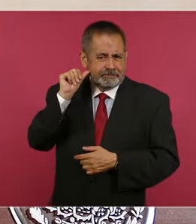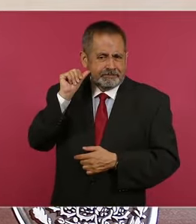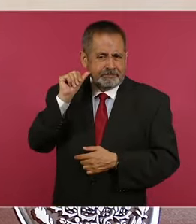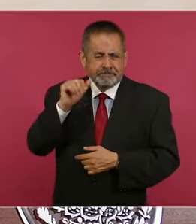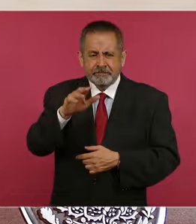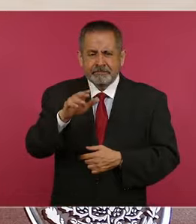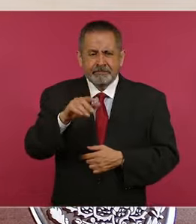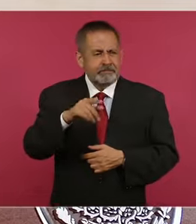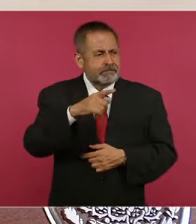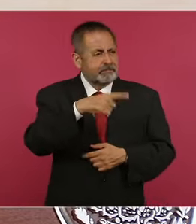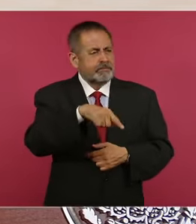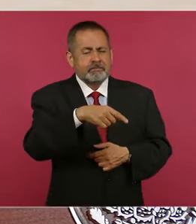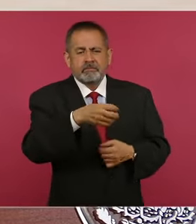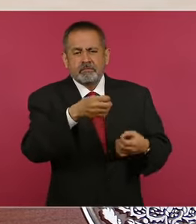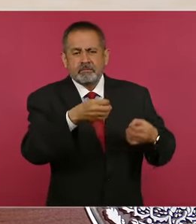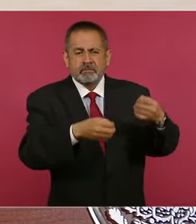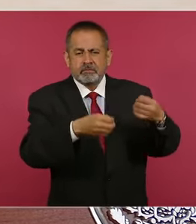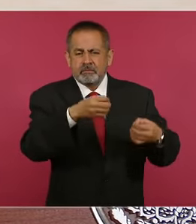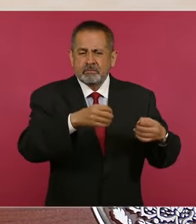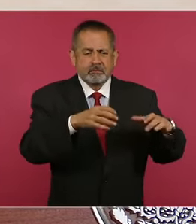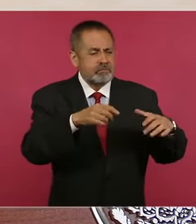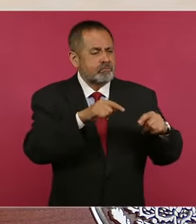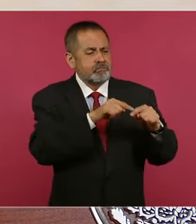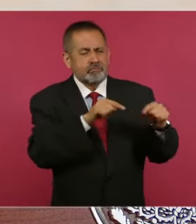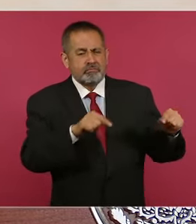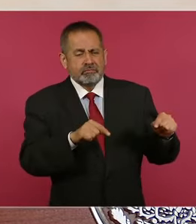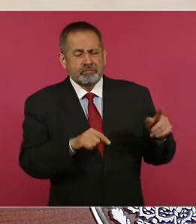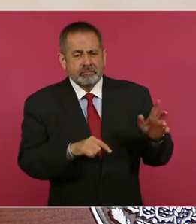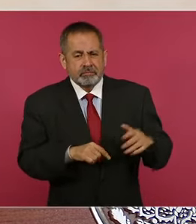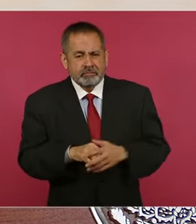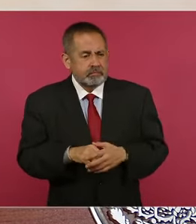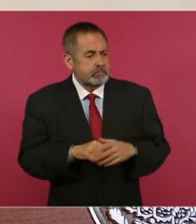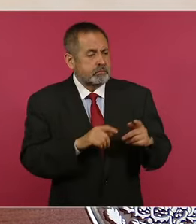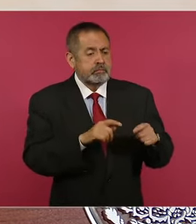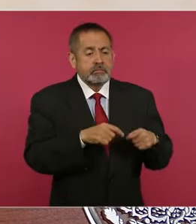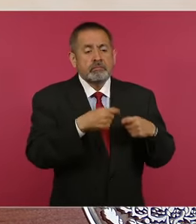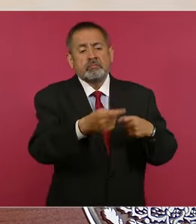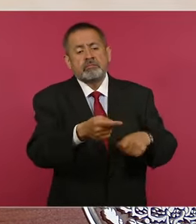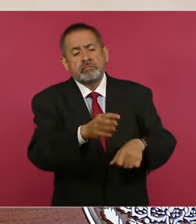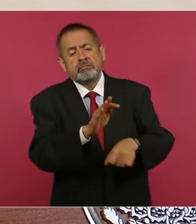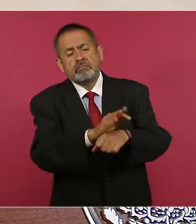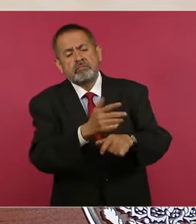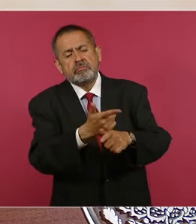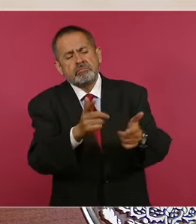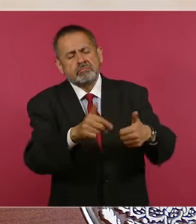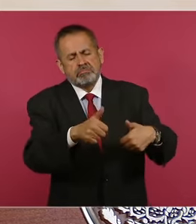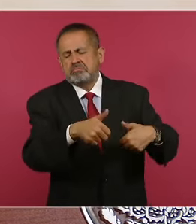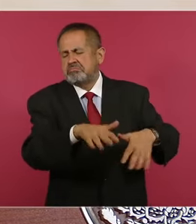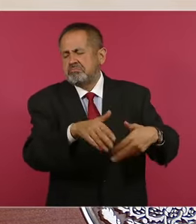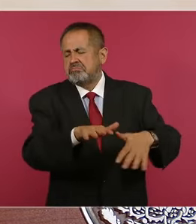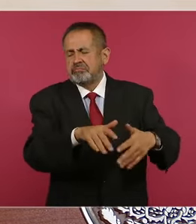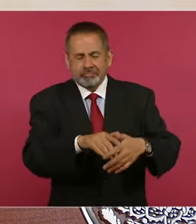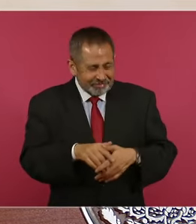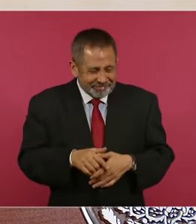de unos jueces que le dieron libertad porque